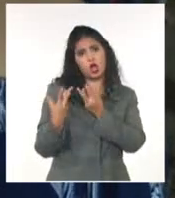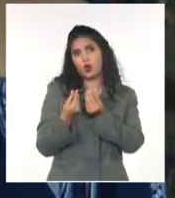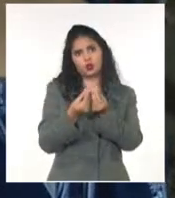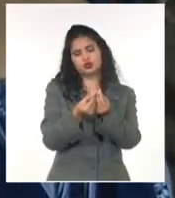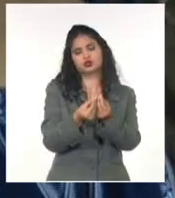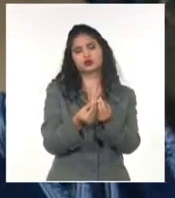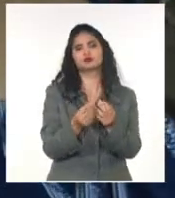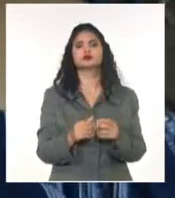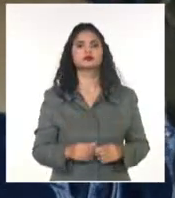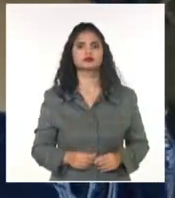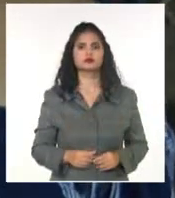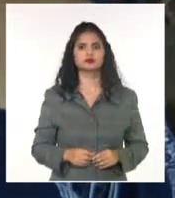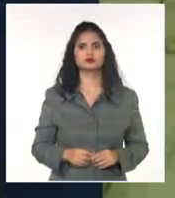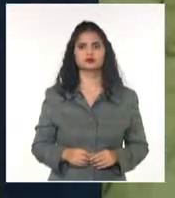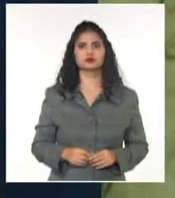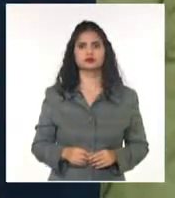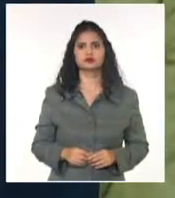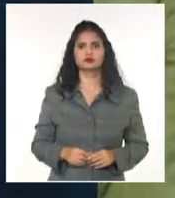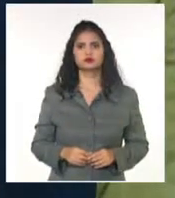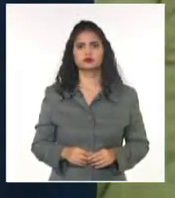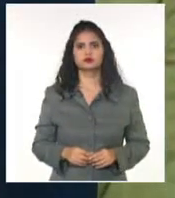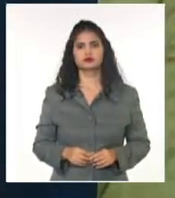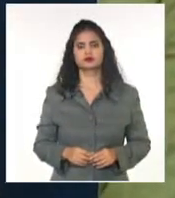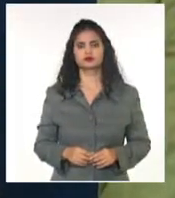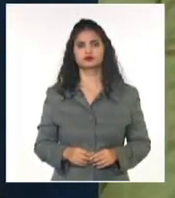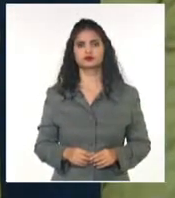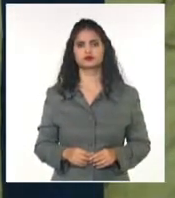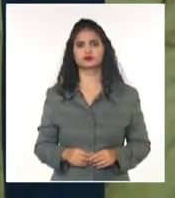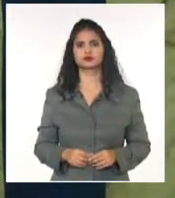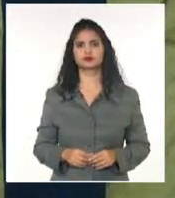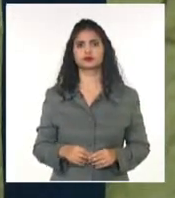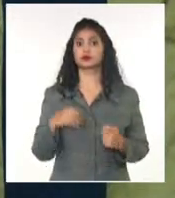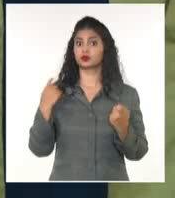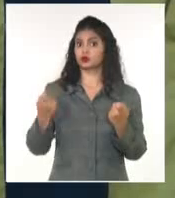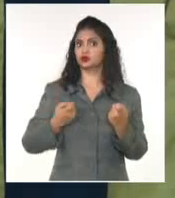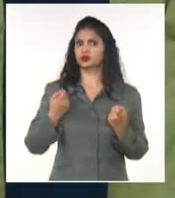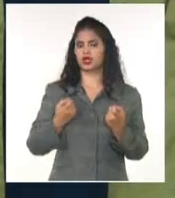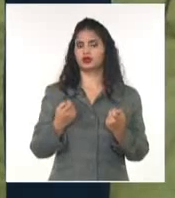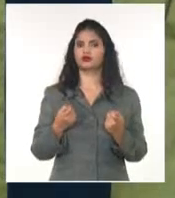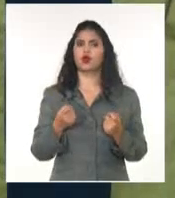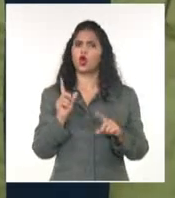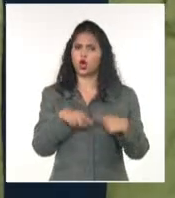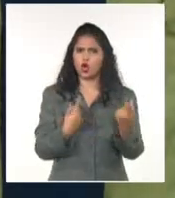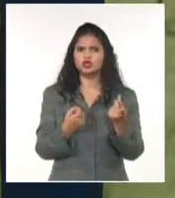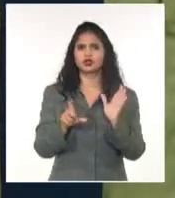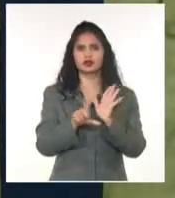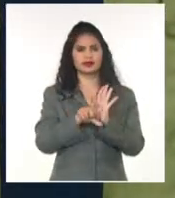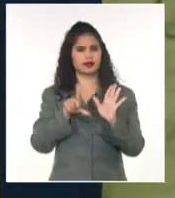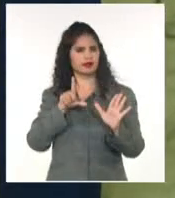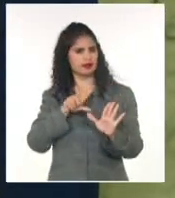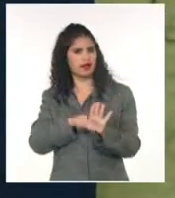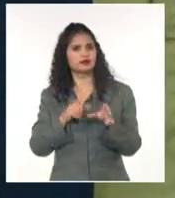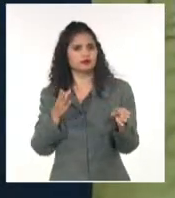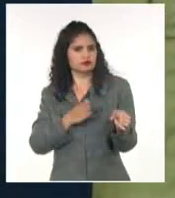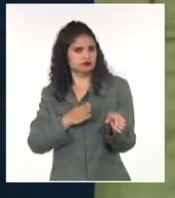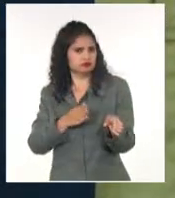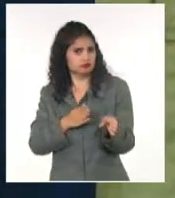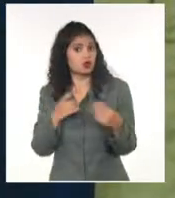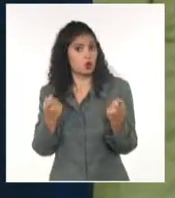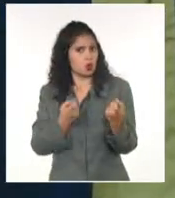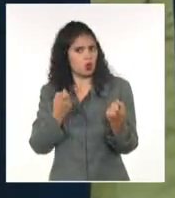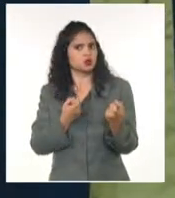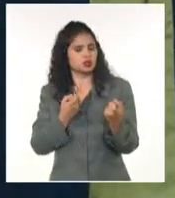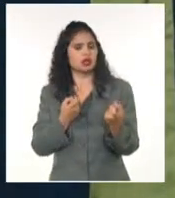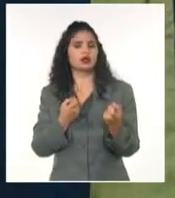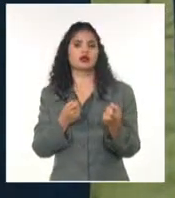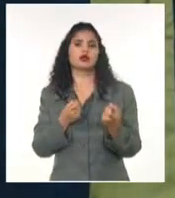en el pueblo, el barrio y así. Combatiendo todo lo mal hecho, combatiendo y respondiendo a todos